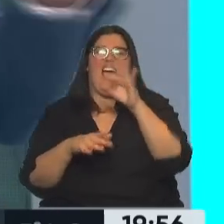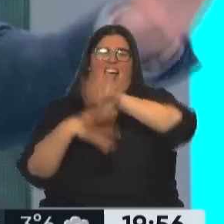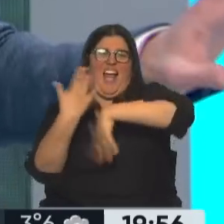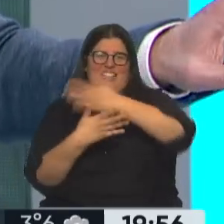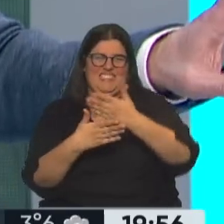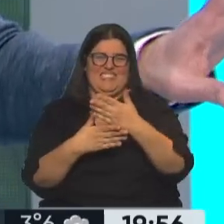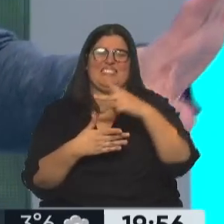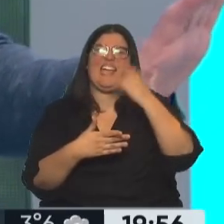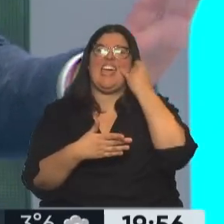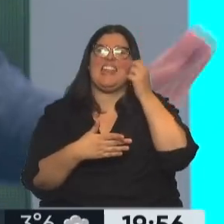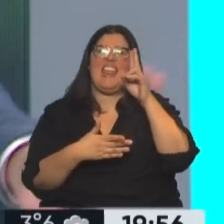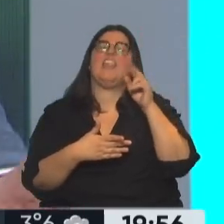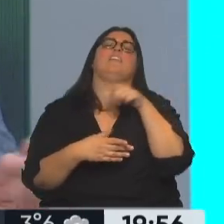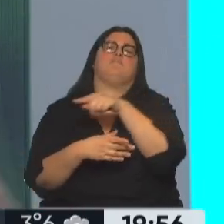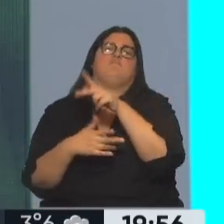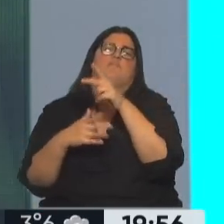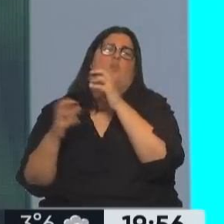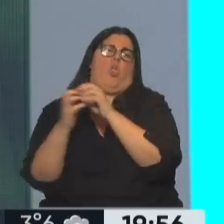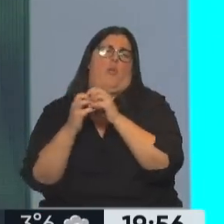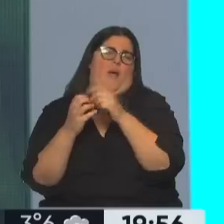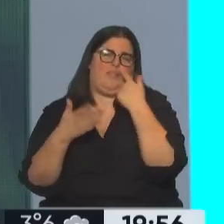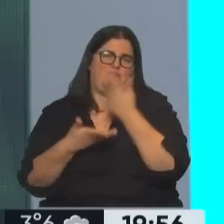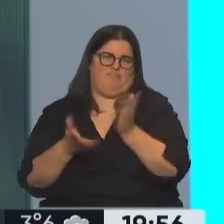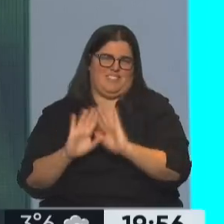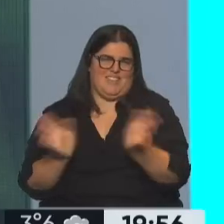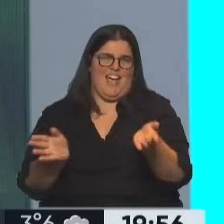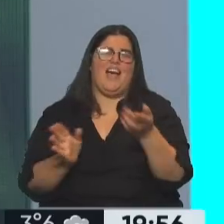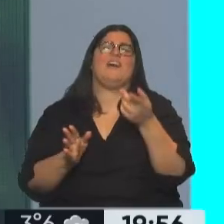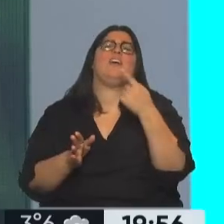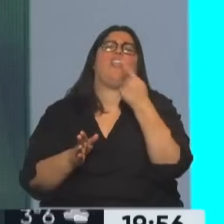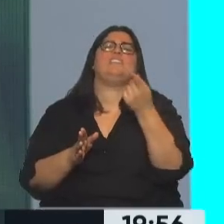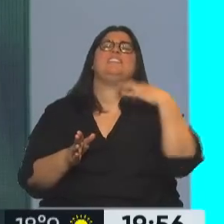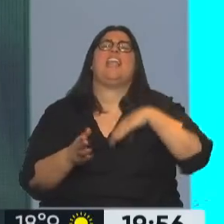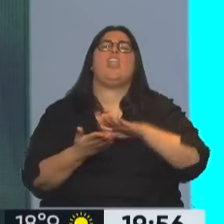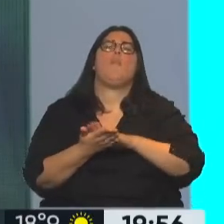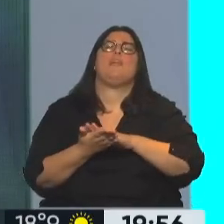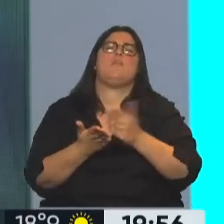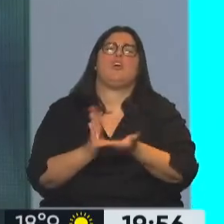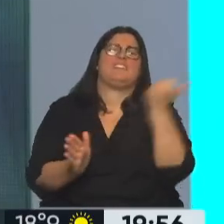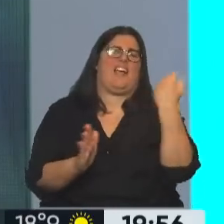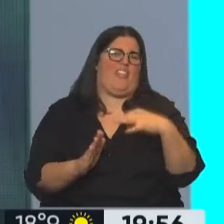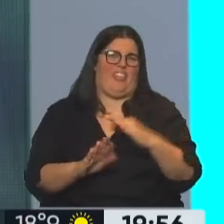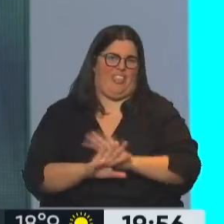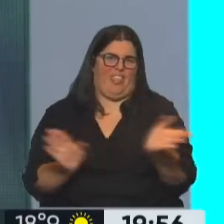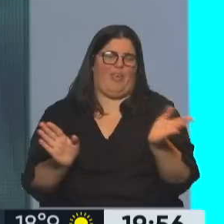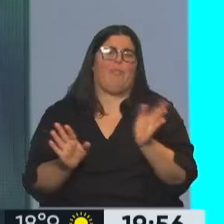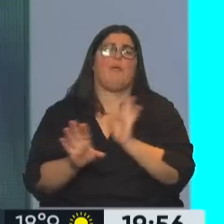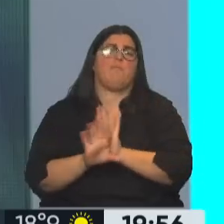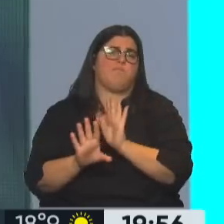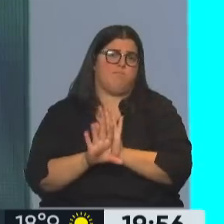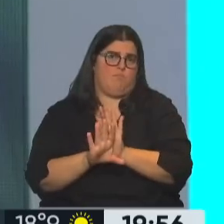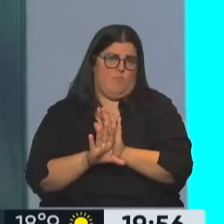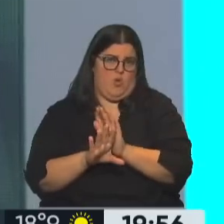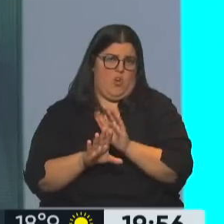están planteando cosas previas diciendo que hay que eliminar el salario mínimo y que eso significa la imposibilidad